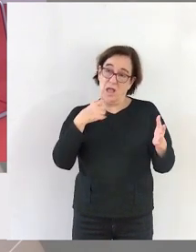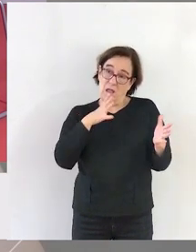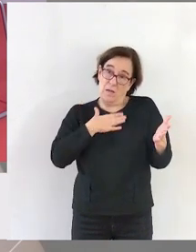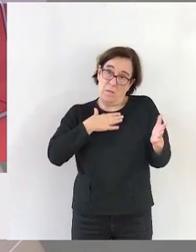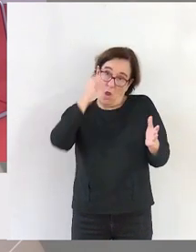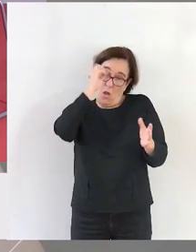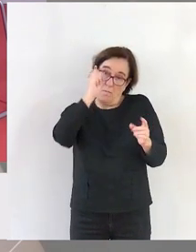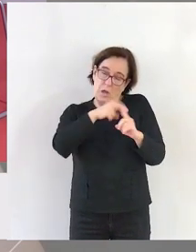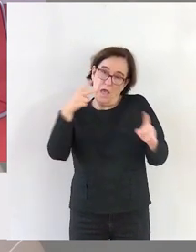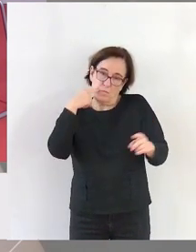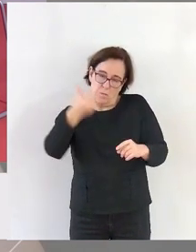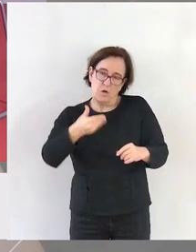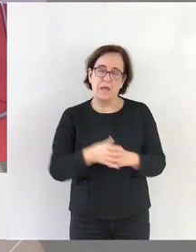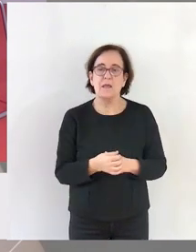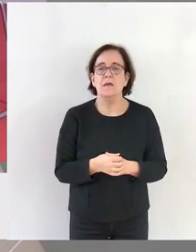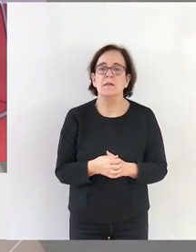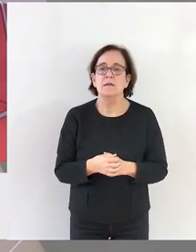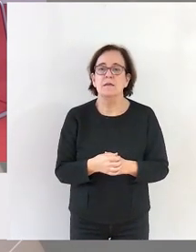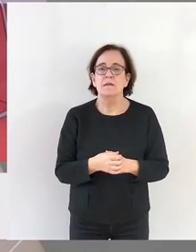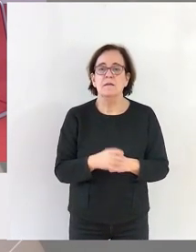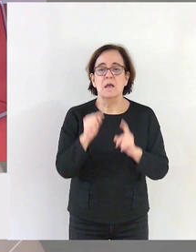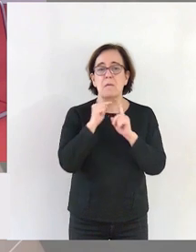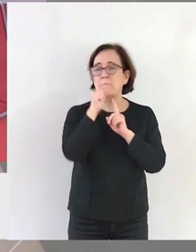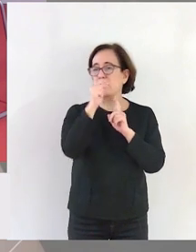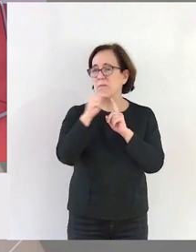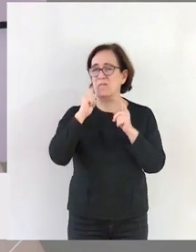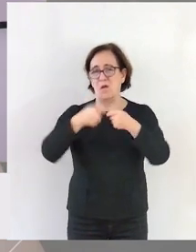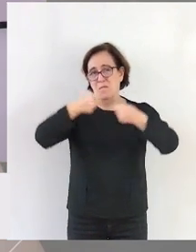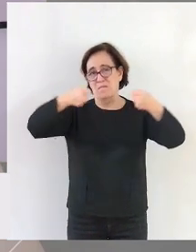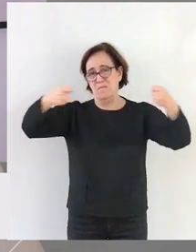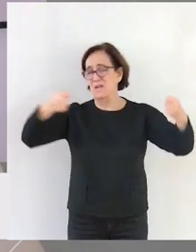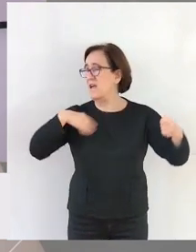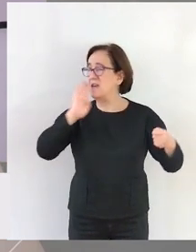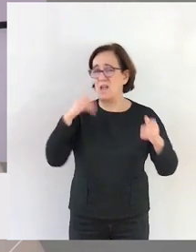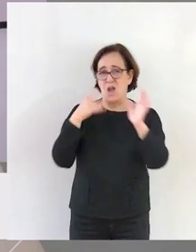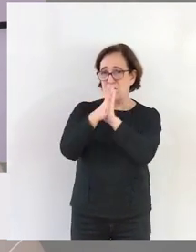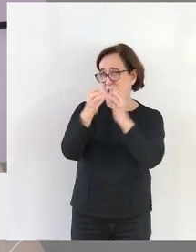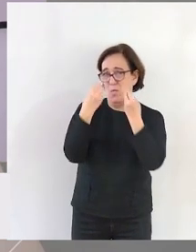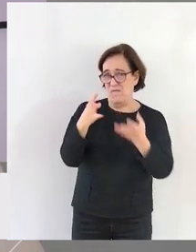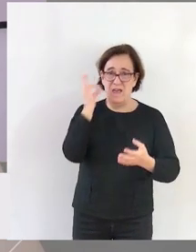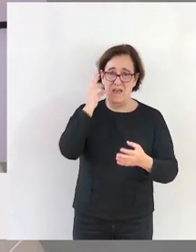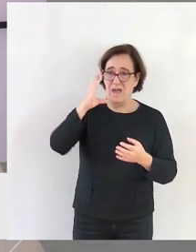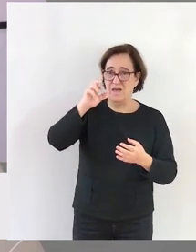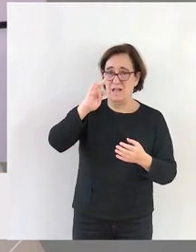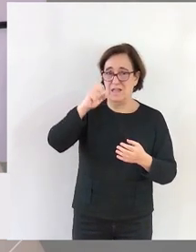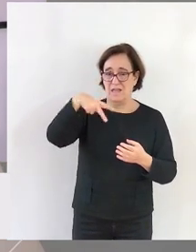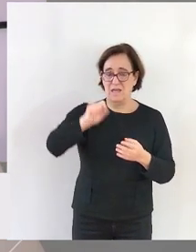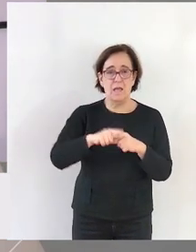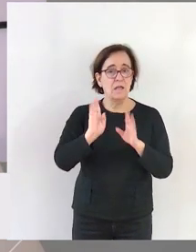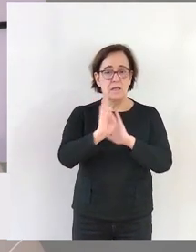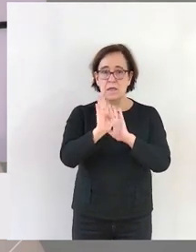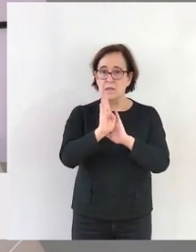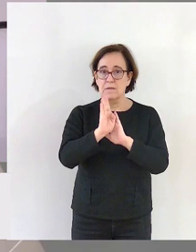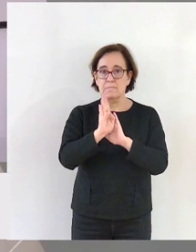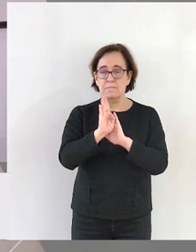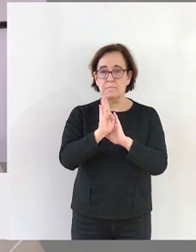vista es muy importante no y ya mensajes finales por no extendernos Porque Cristina lo ha dicho muy bien eh Hay que seguir metiendo